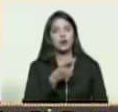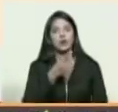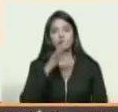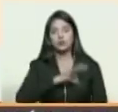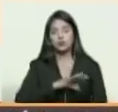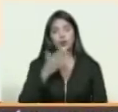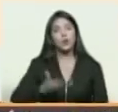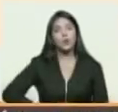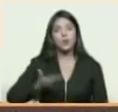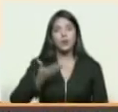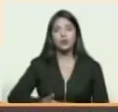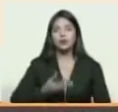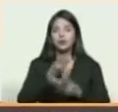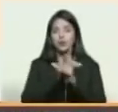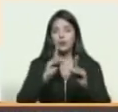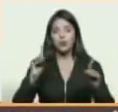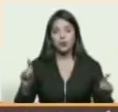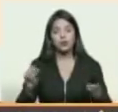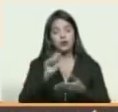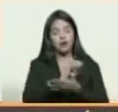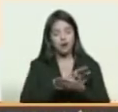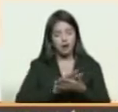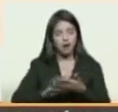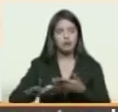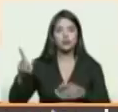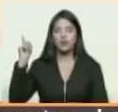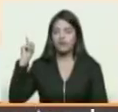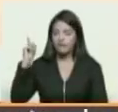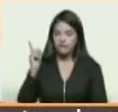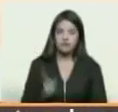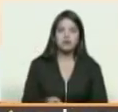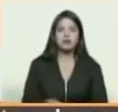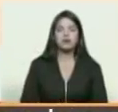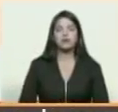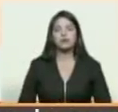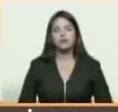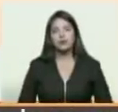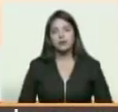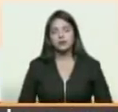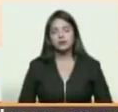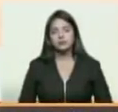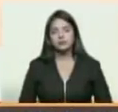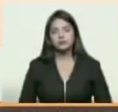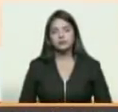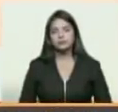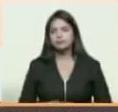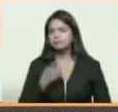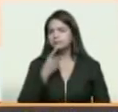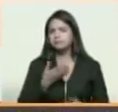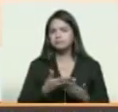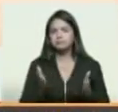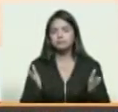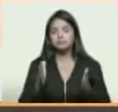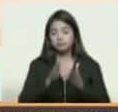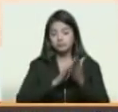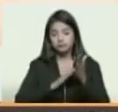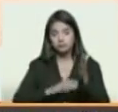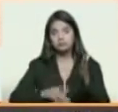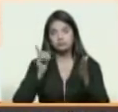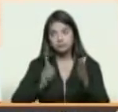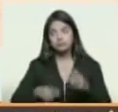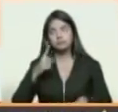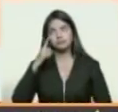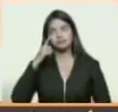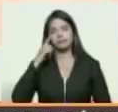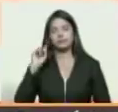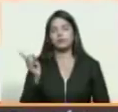fundamental, es democrática, gratuita y obligatoria. Por lo que se desprende del texto, debemos intuir